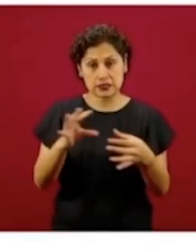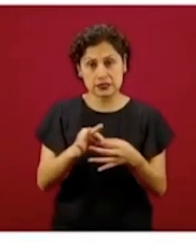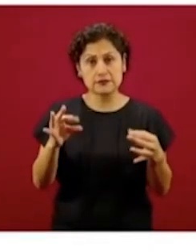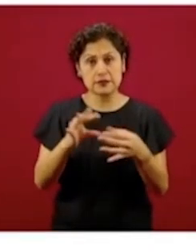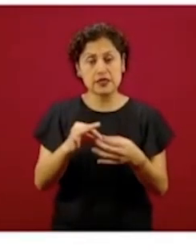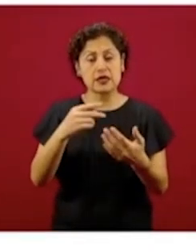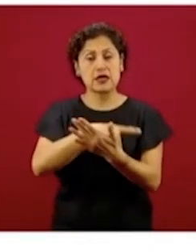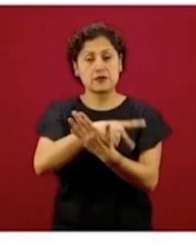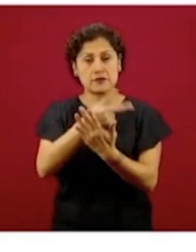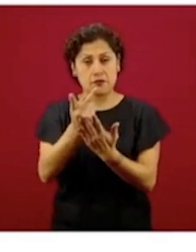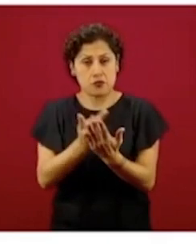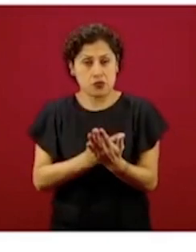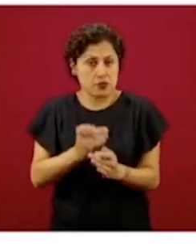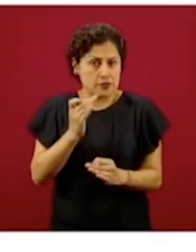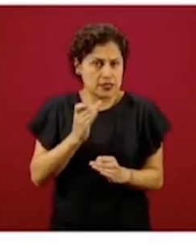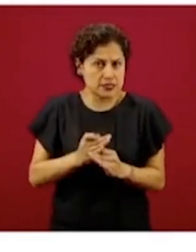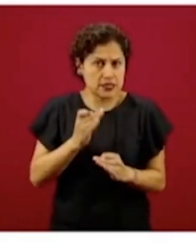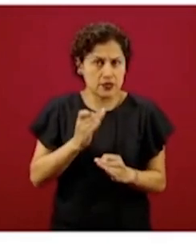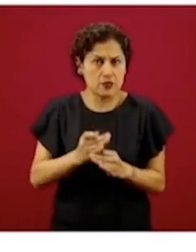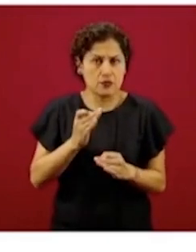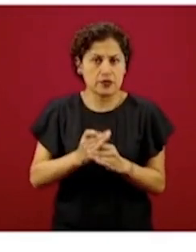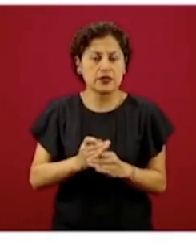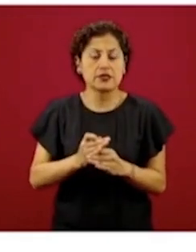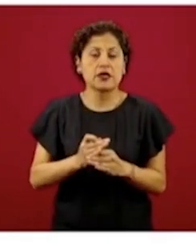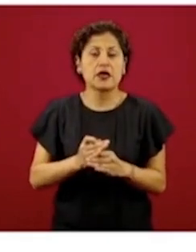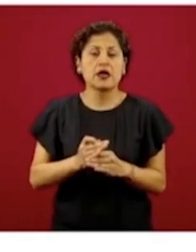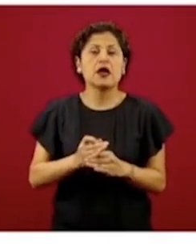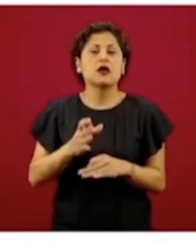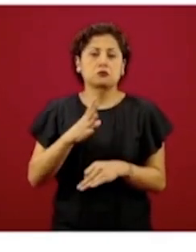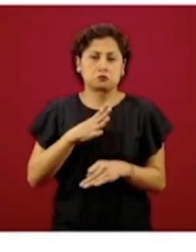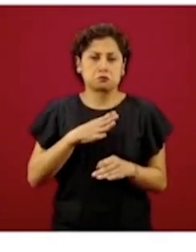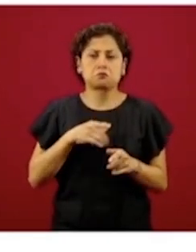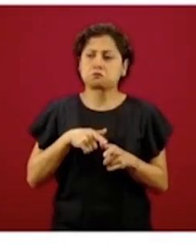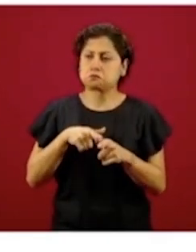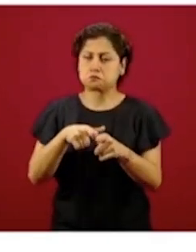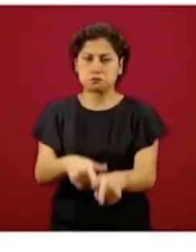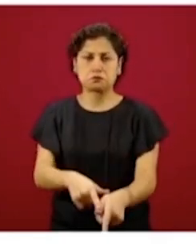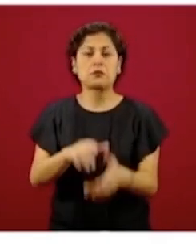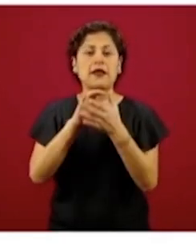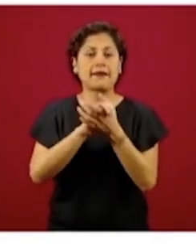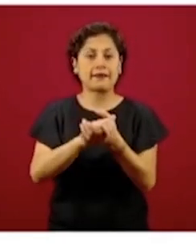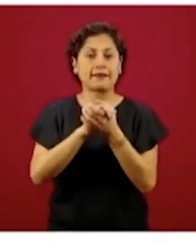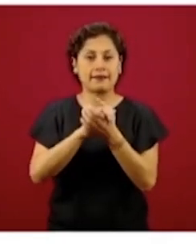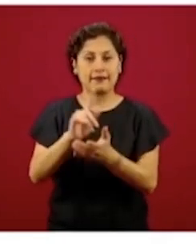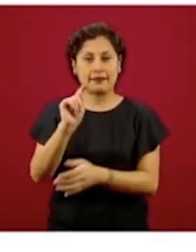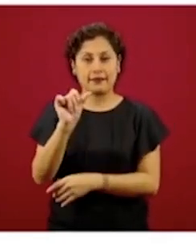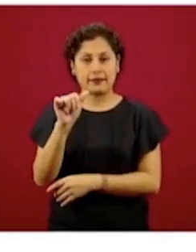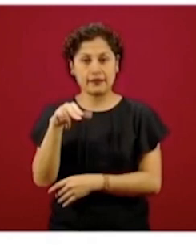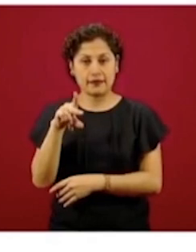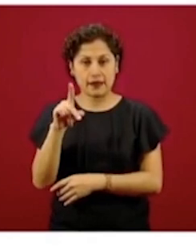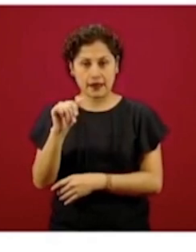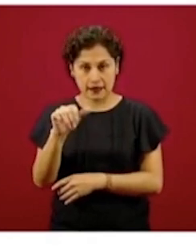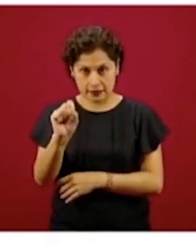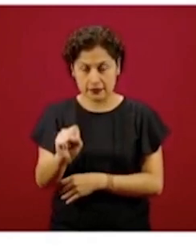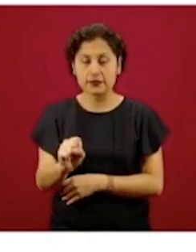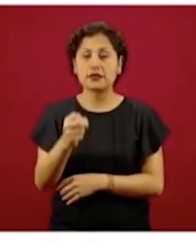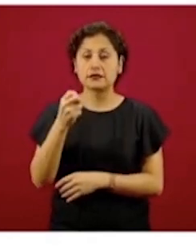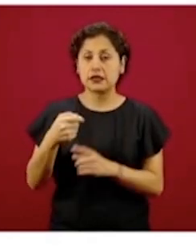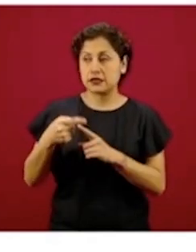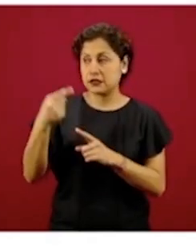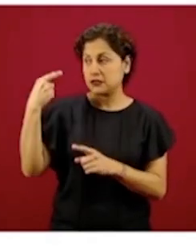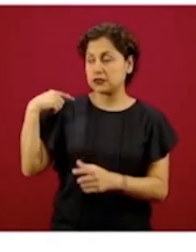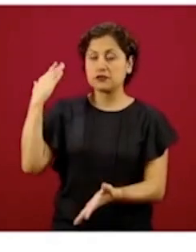programa que está en marcha, el de Tandas para el Bienestar, que en su último corte trae una dispersión